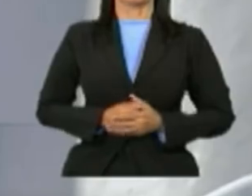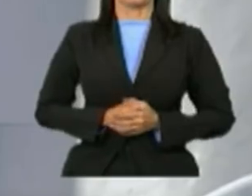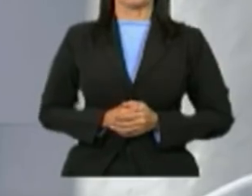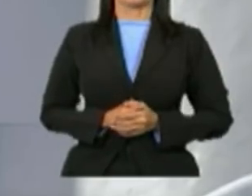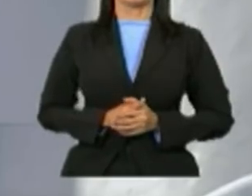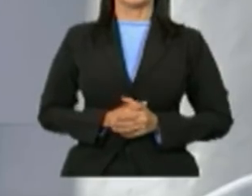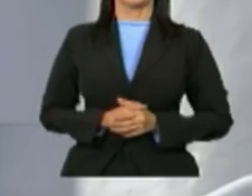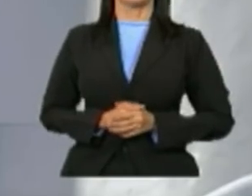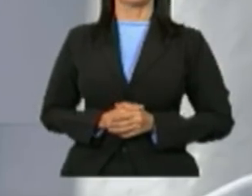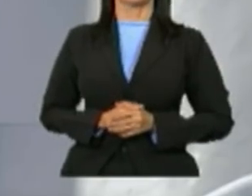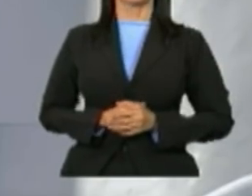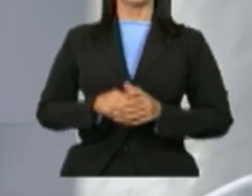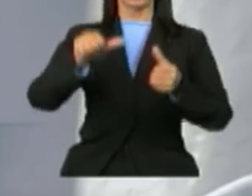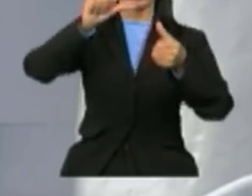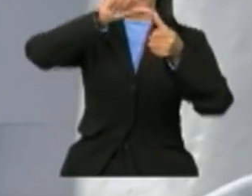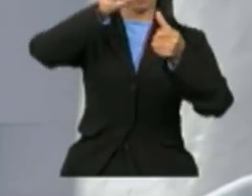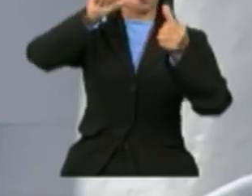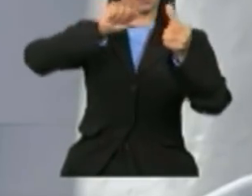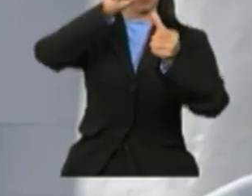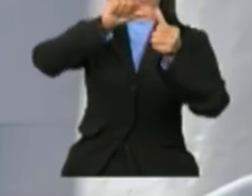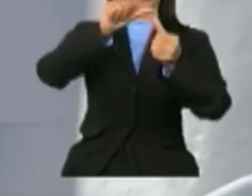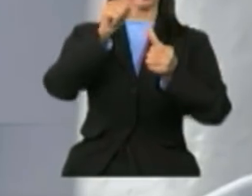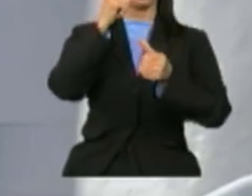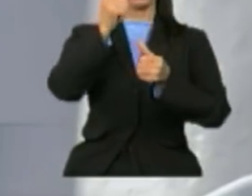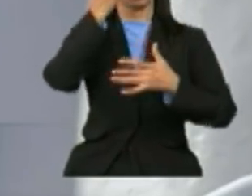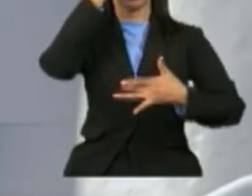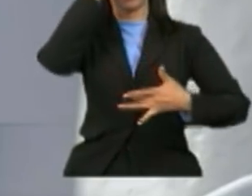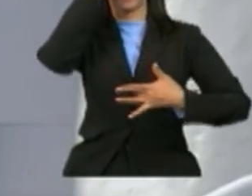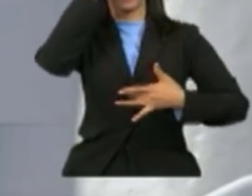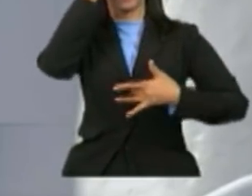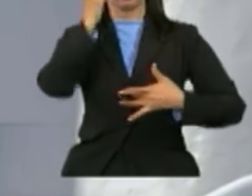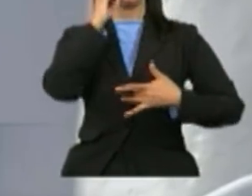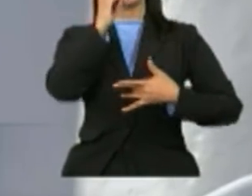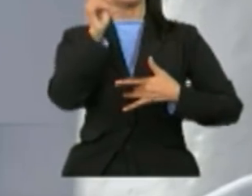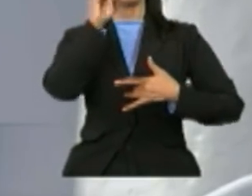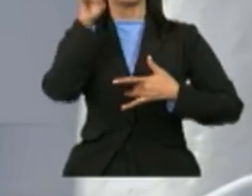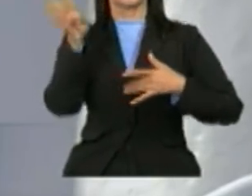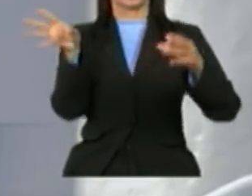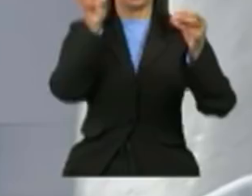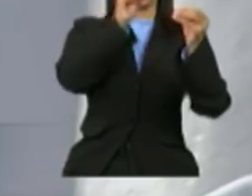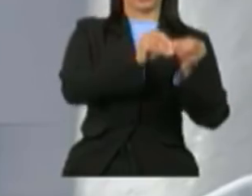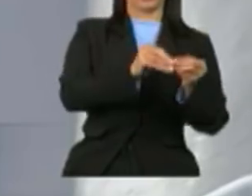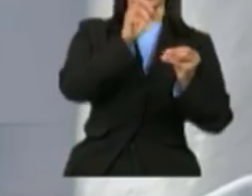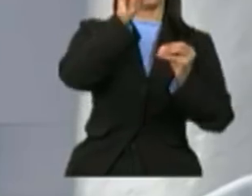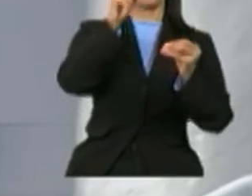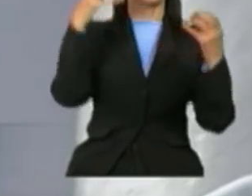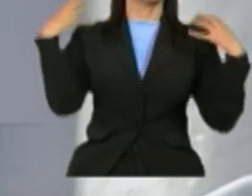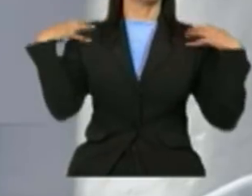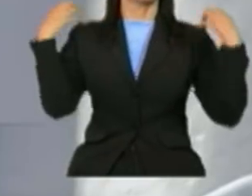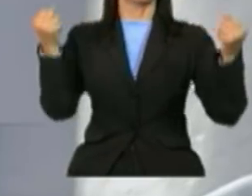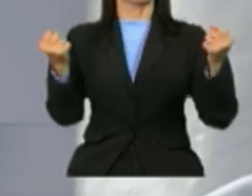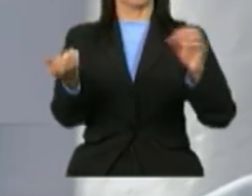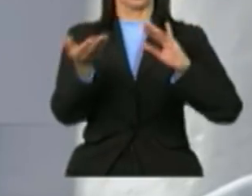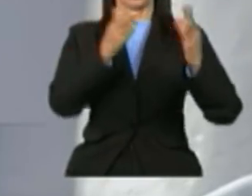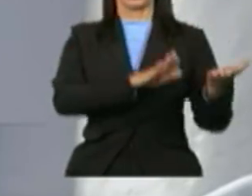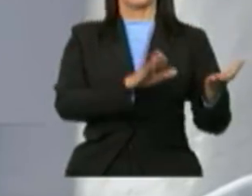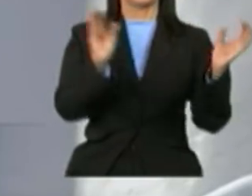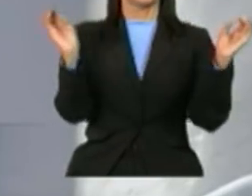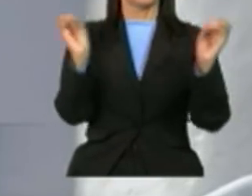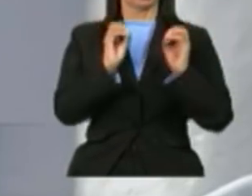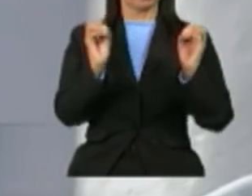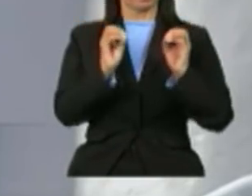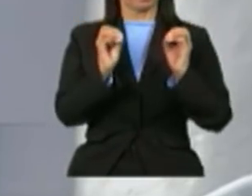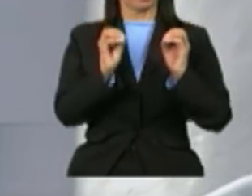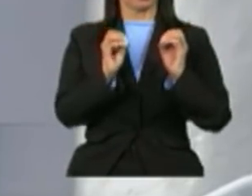epidémico. Azua, un caso, 23 acumulados, 1 recuperado, ningún